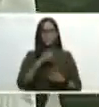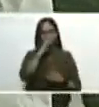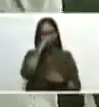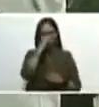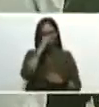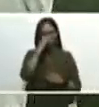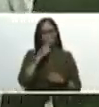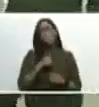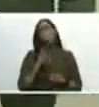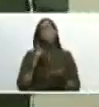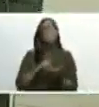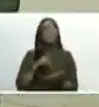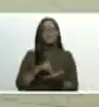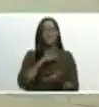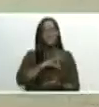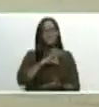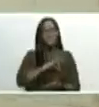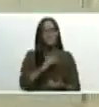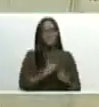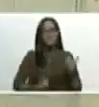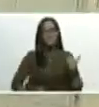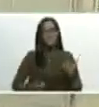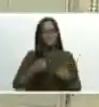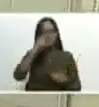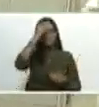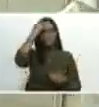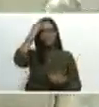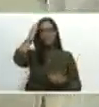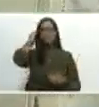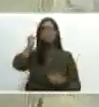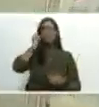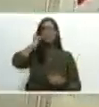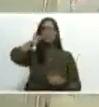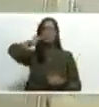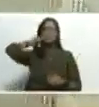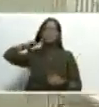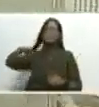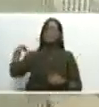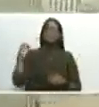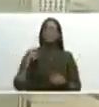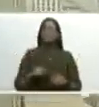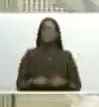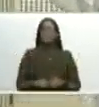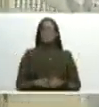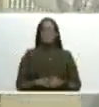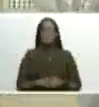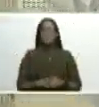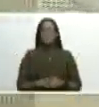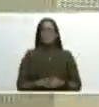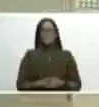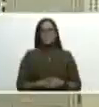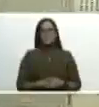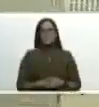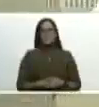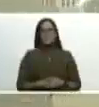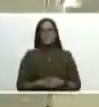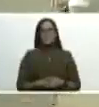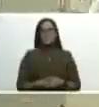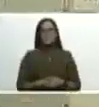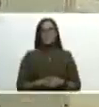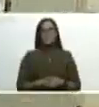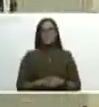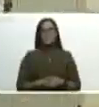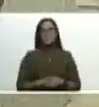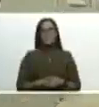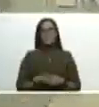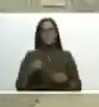presidente. Aquí estamos con el área de tomografía. ¿A dónde? Aquí ¿A dónde atrás. Vamos? Aquí está. Ah, aquí atrás. Ah, pero como vamos para allá, no. O